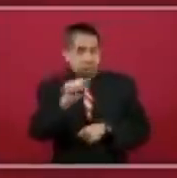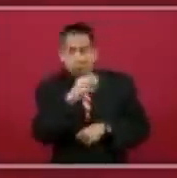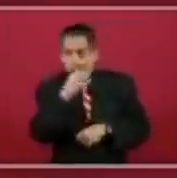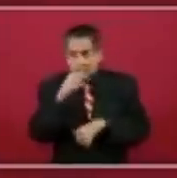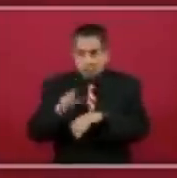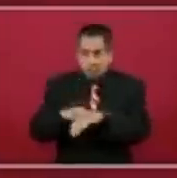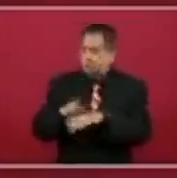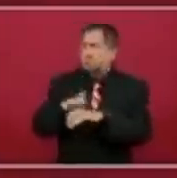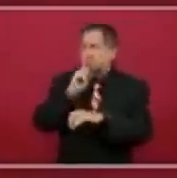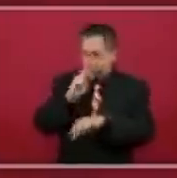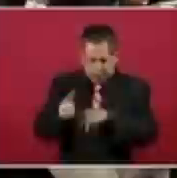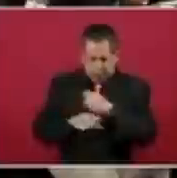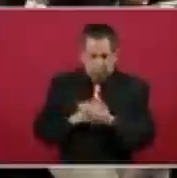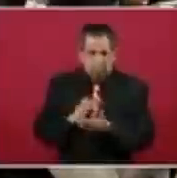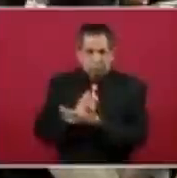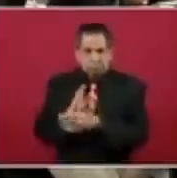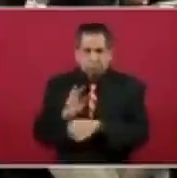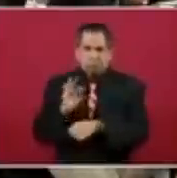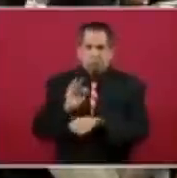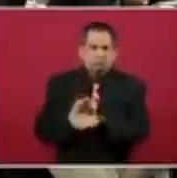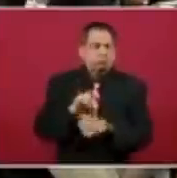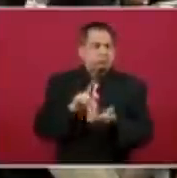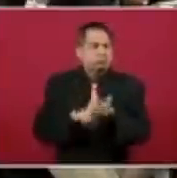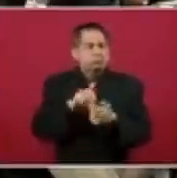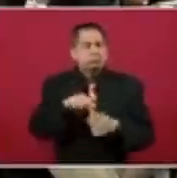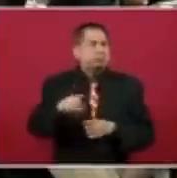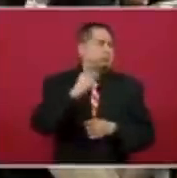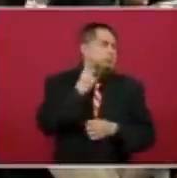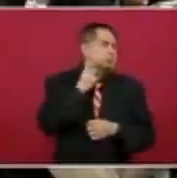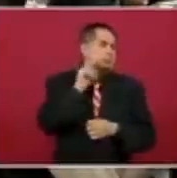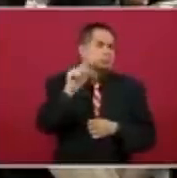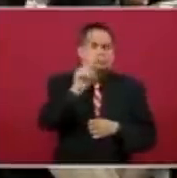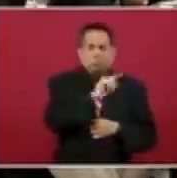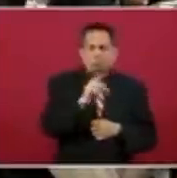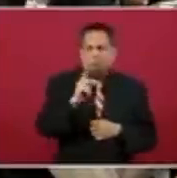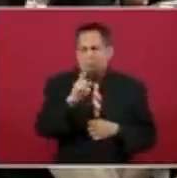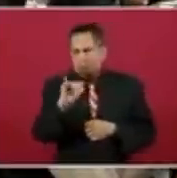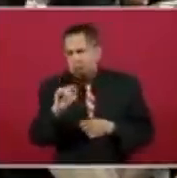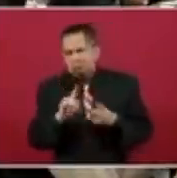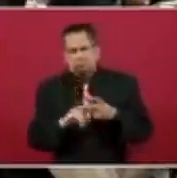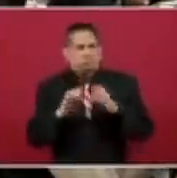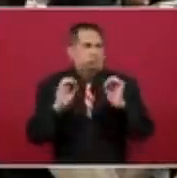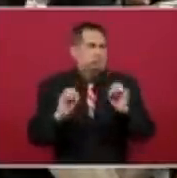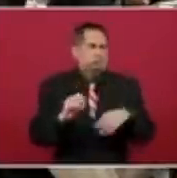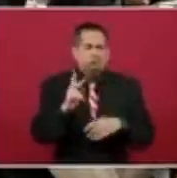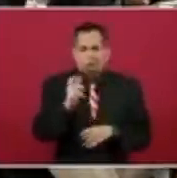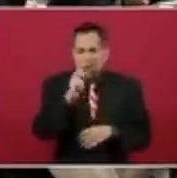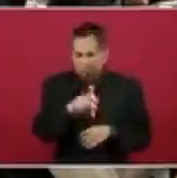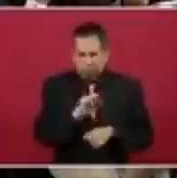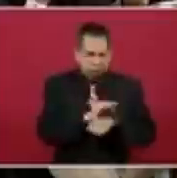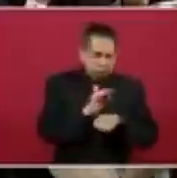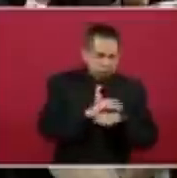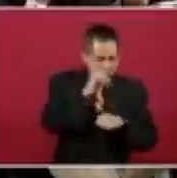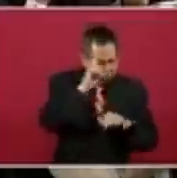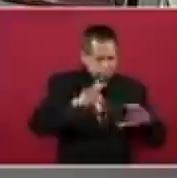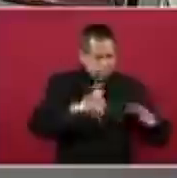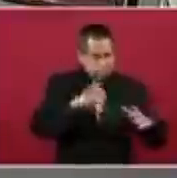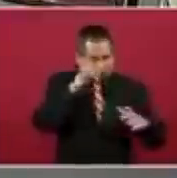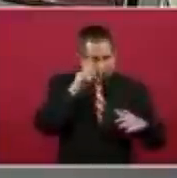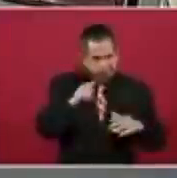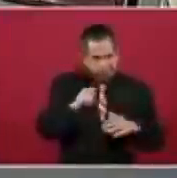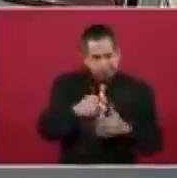podrían interceder ante diputados, en un caso del PRI, en otro del PAN, diputados y senadores, para